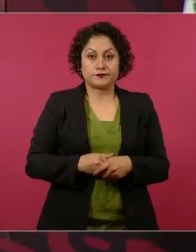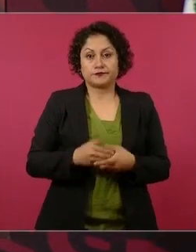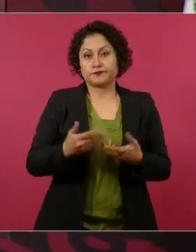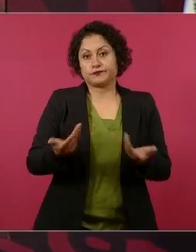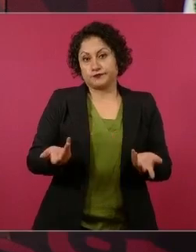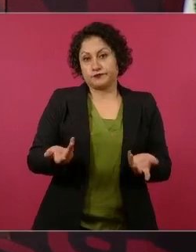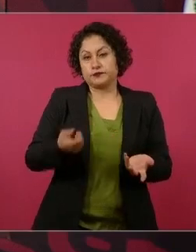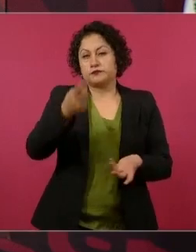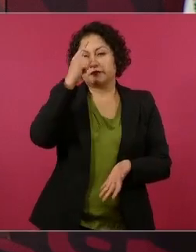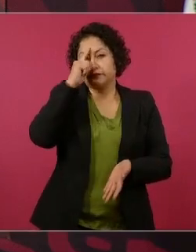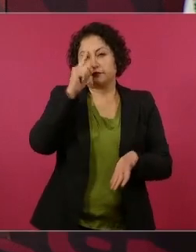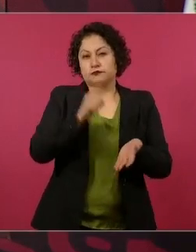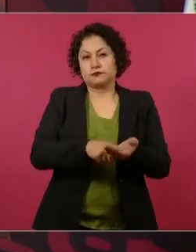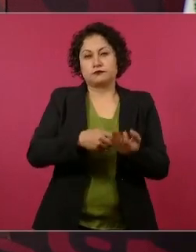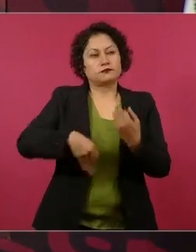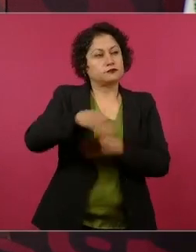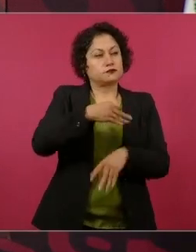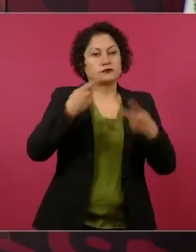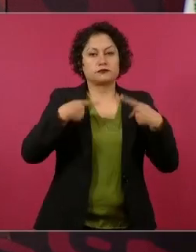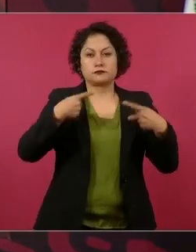Enojados ahí.